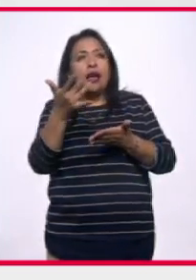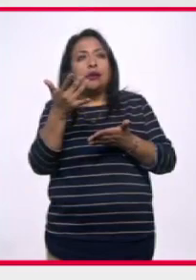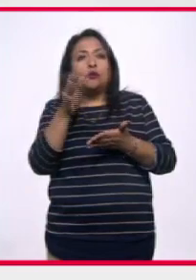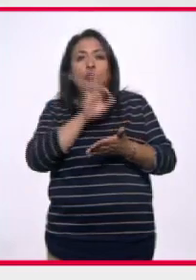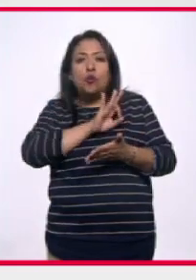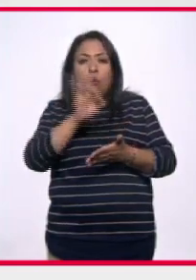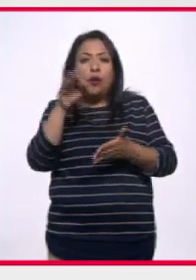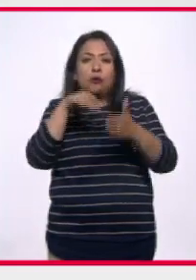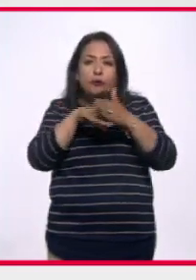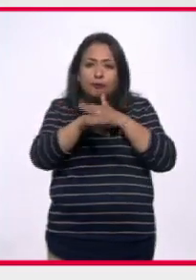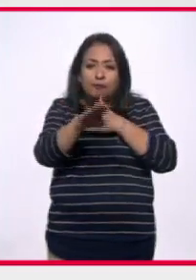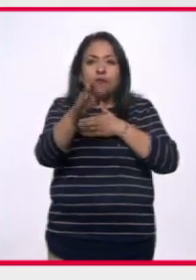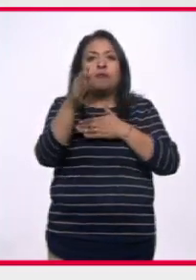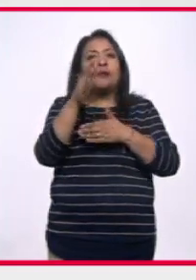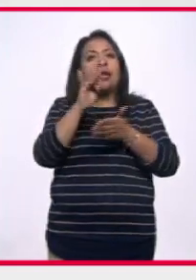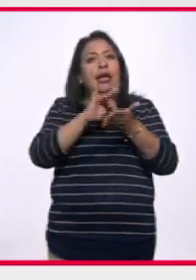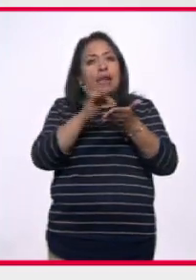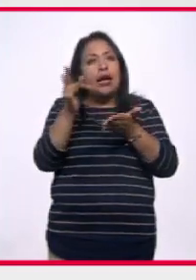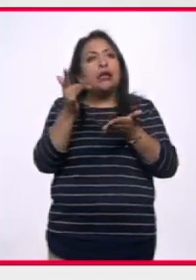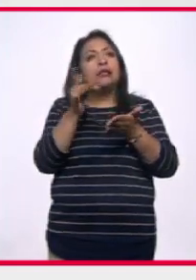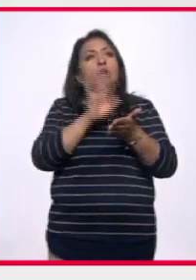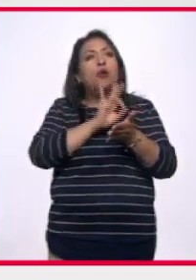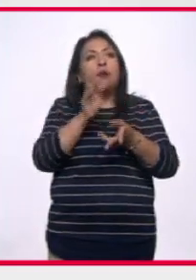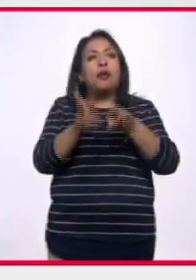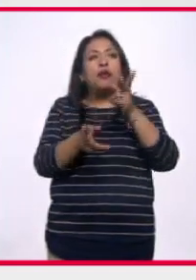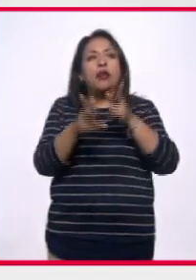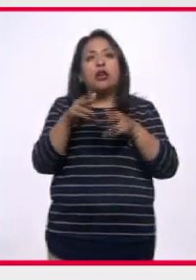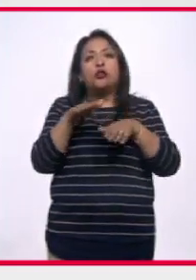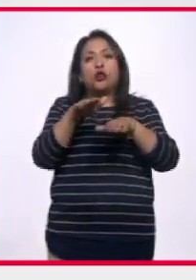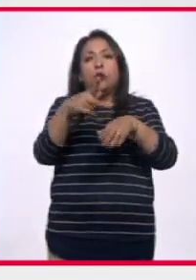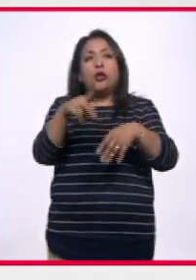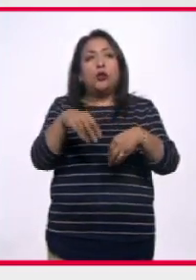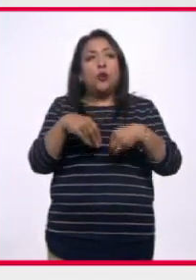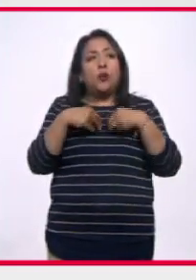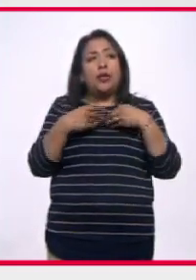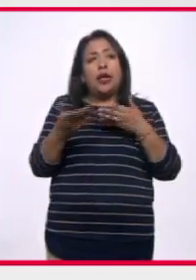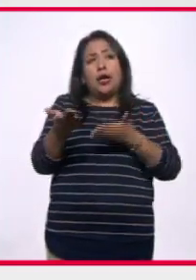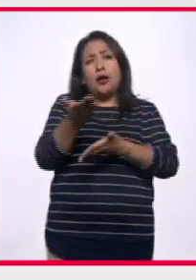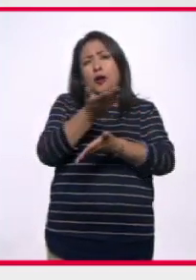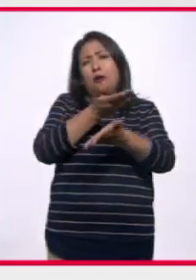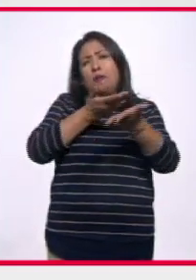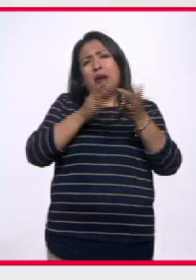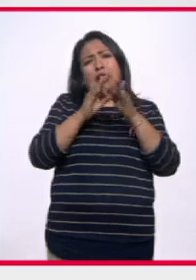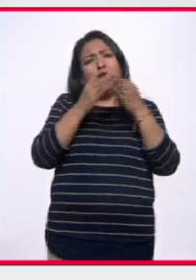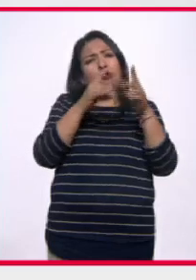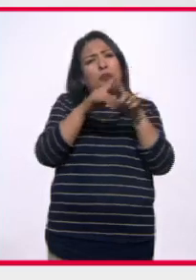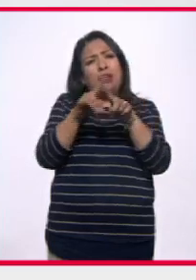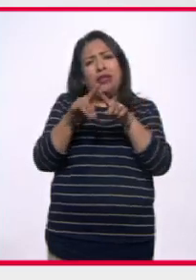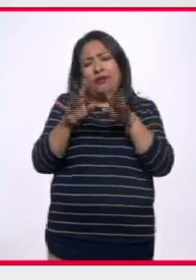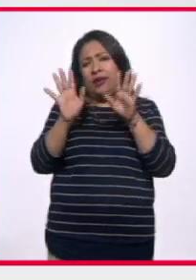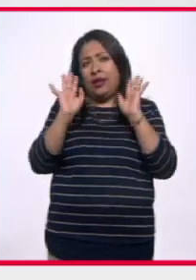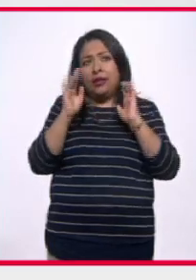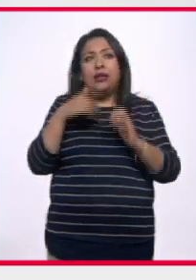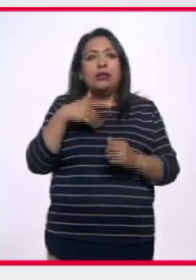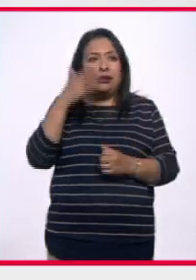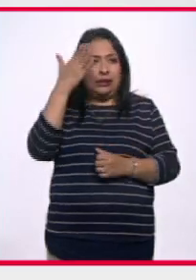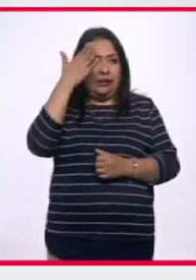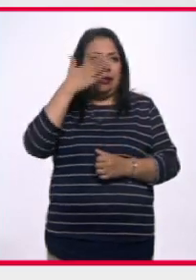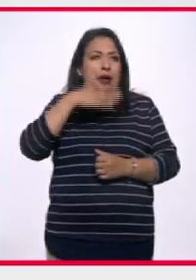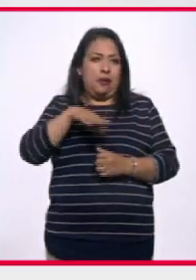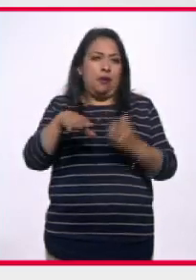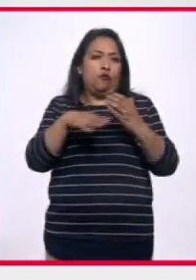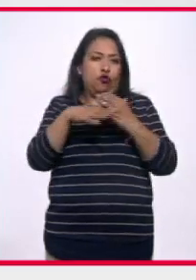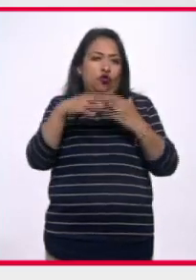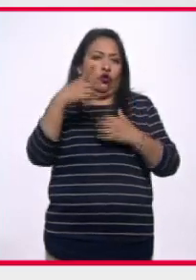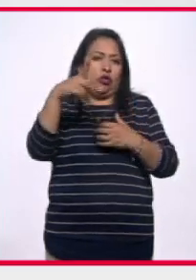por permitirnos platicar contigo acerca de tu vida que has compartido de muchas maneras sabemos muchas